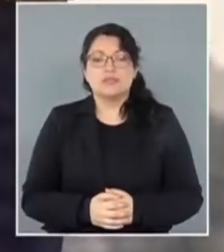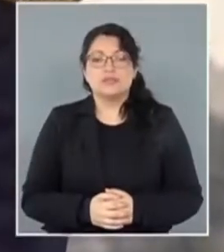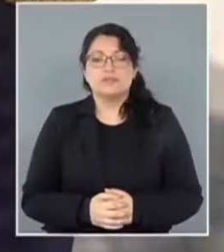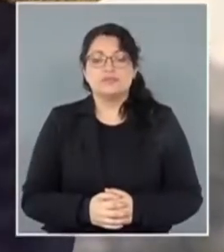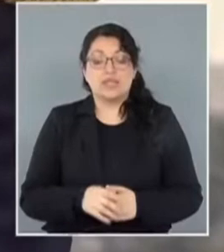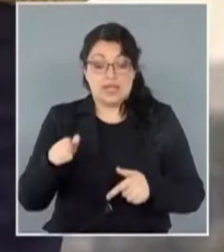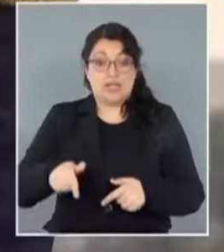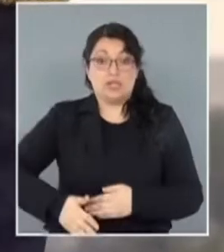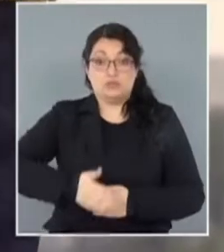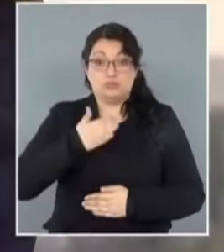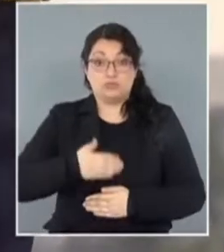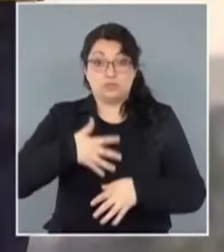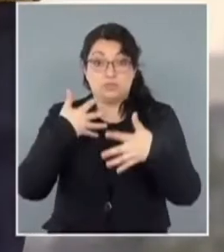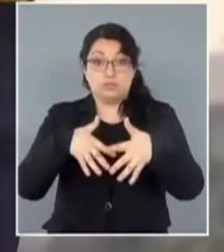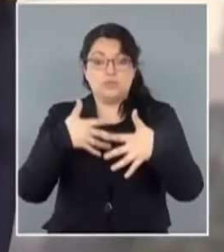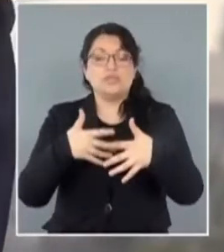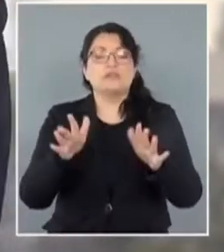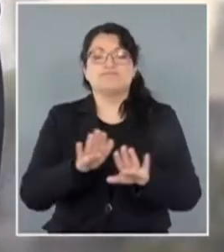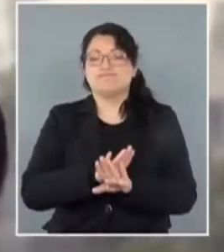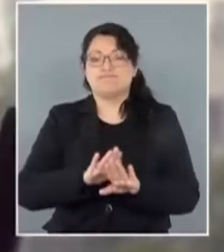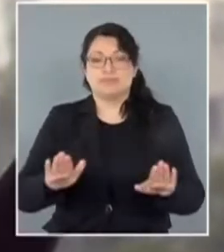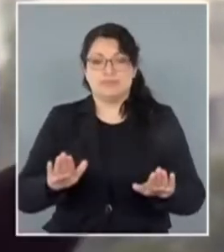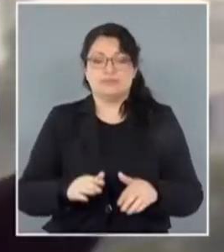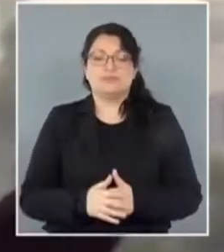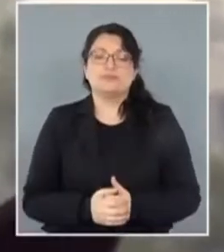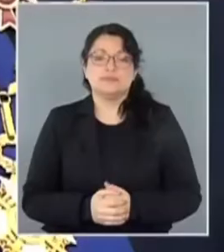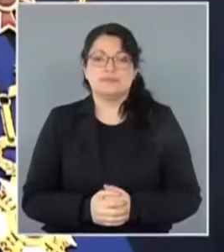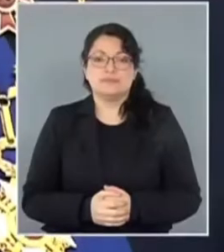la gran parada militar ha finalizado.